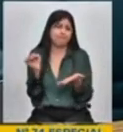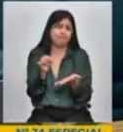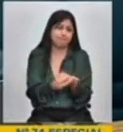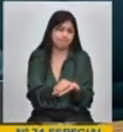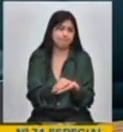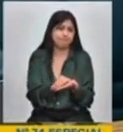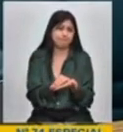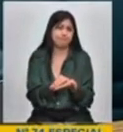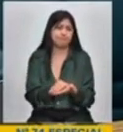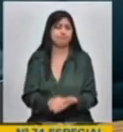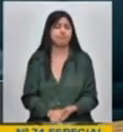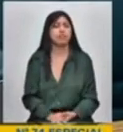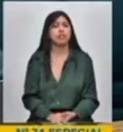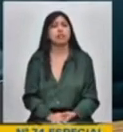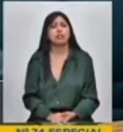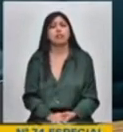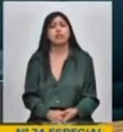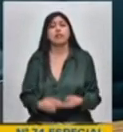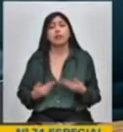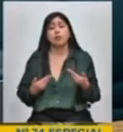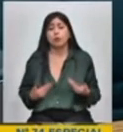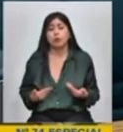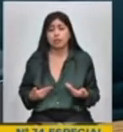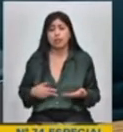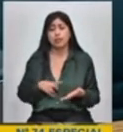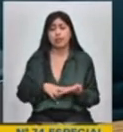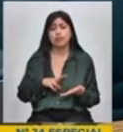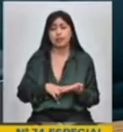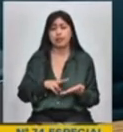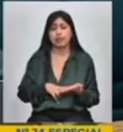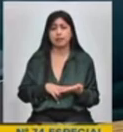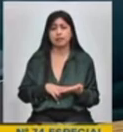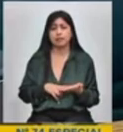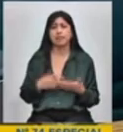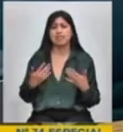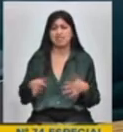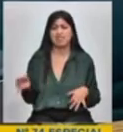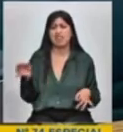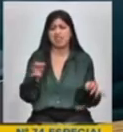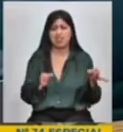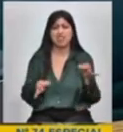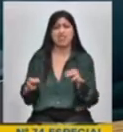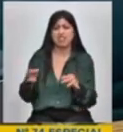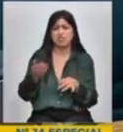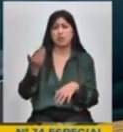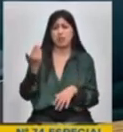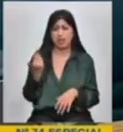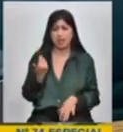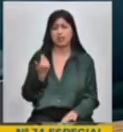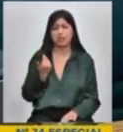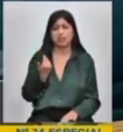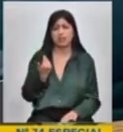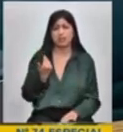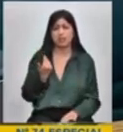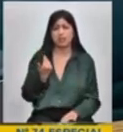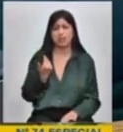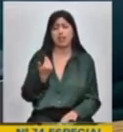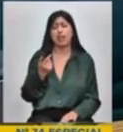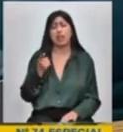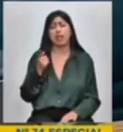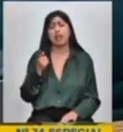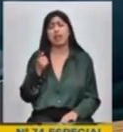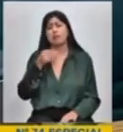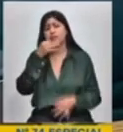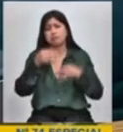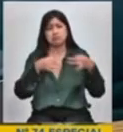incidir. Hoy día, sin lugar a duda, y lo han dicho varios de quienes me han antecedido en el uso de la palabra, tenemos